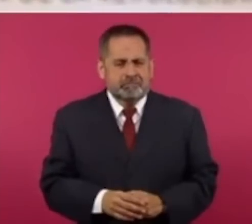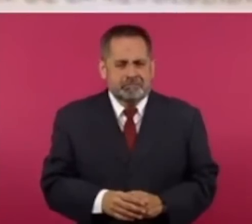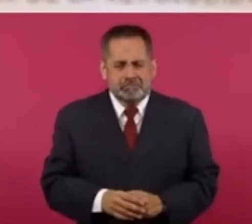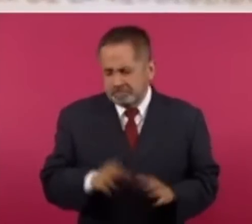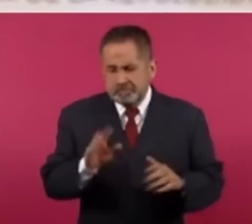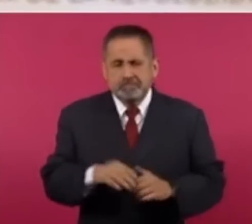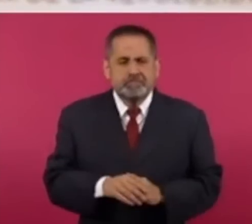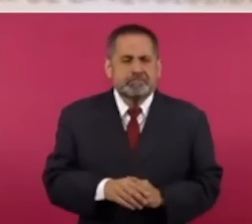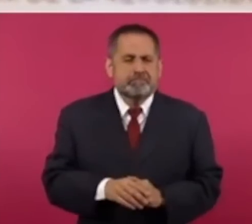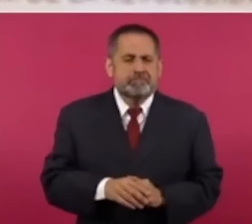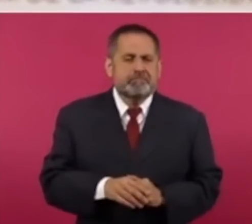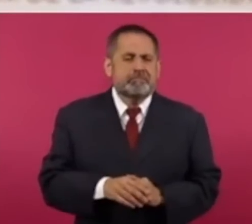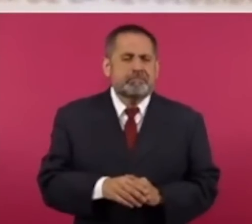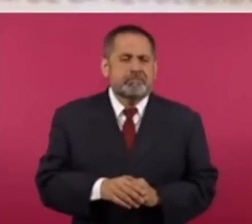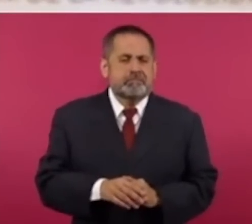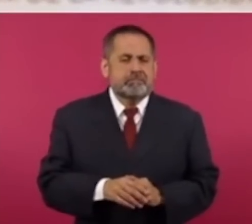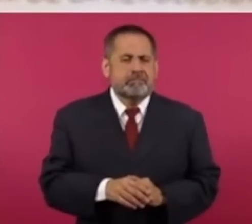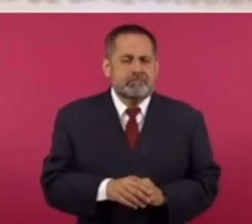Sí, y